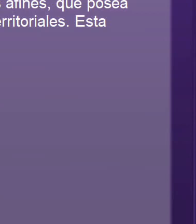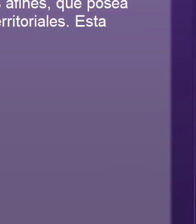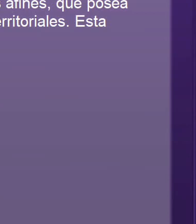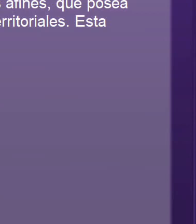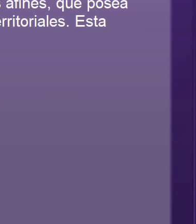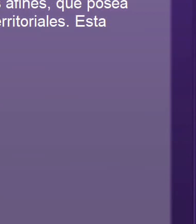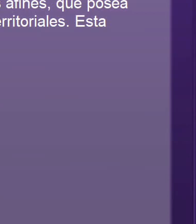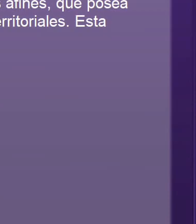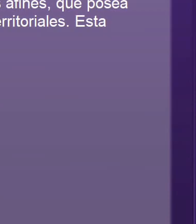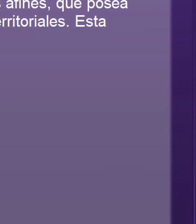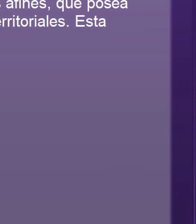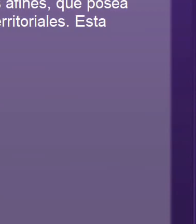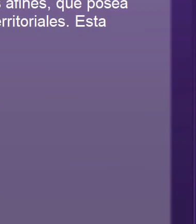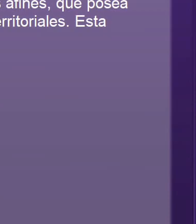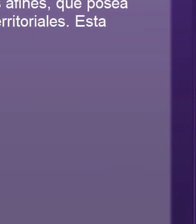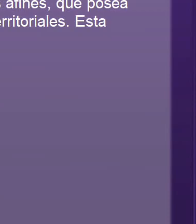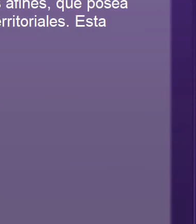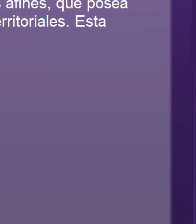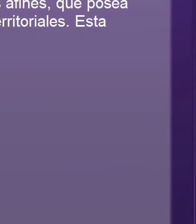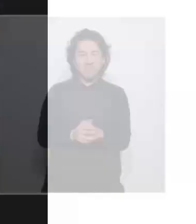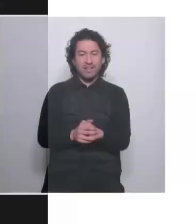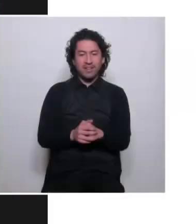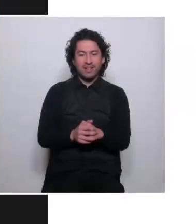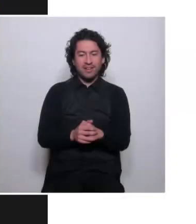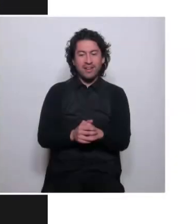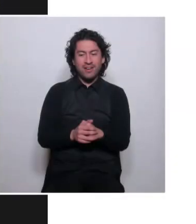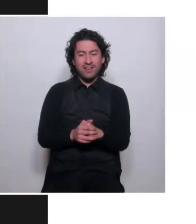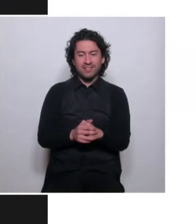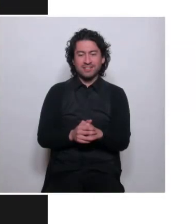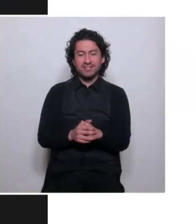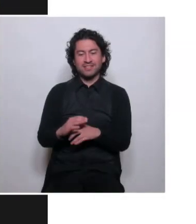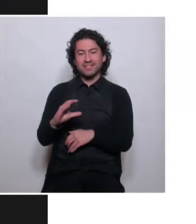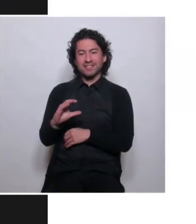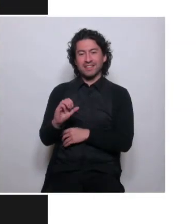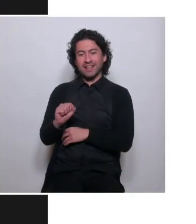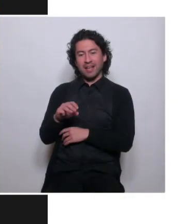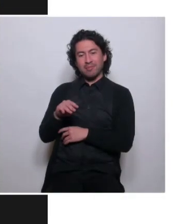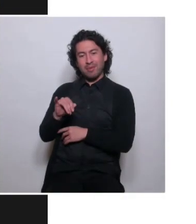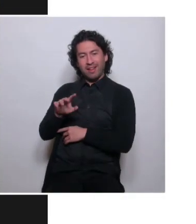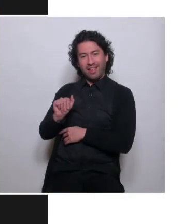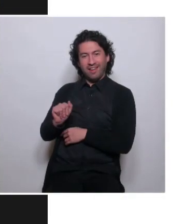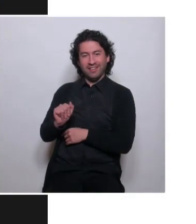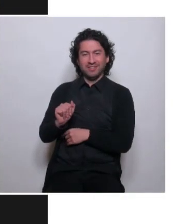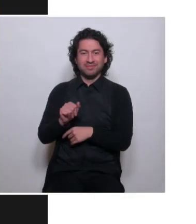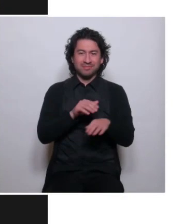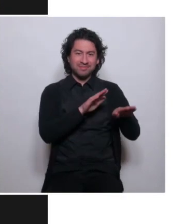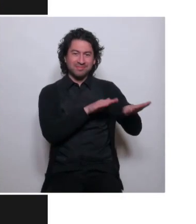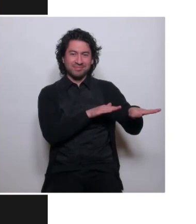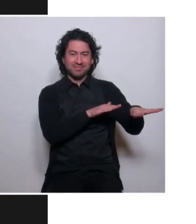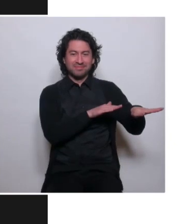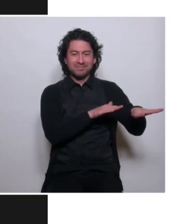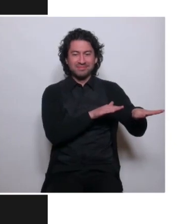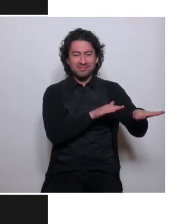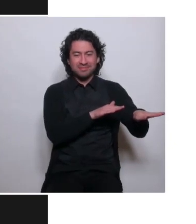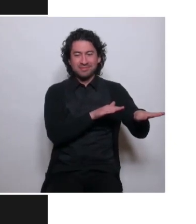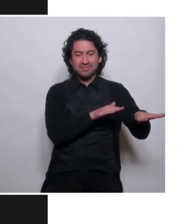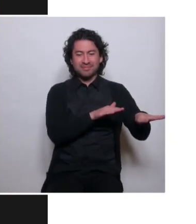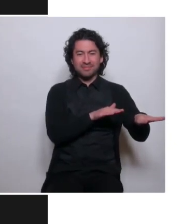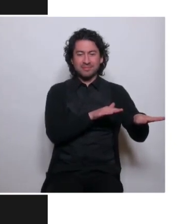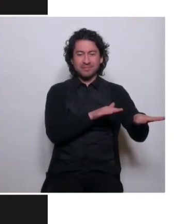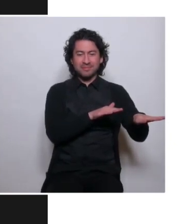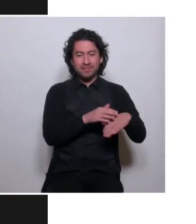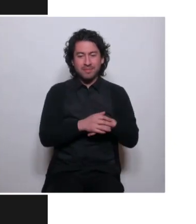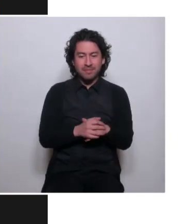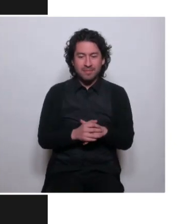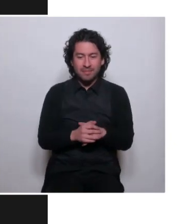¿Cómo vota convencional Camila Zárate? Voto a favor, señor secretario. Muchas gracias. ¿Cómo